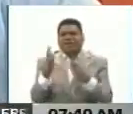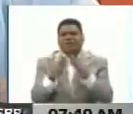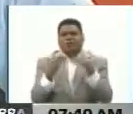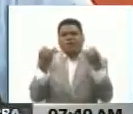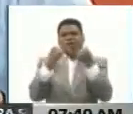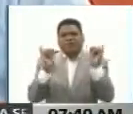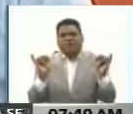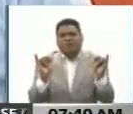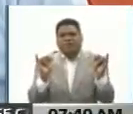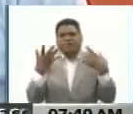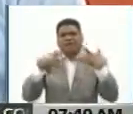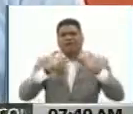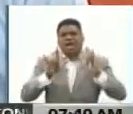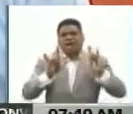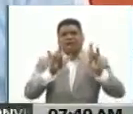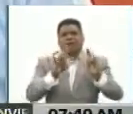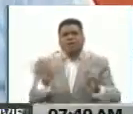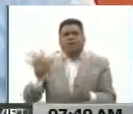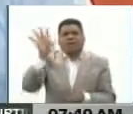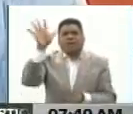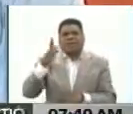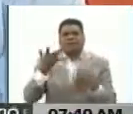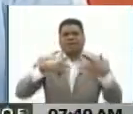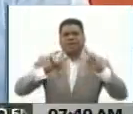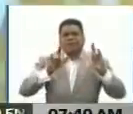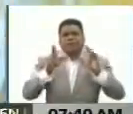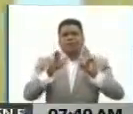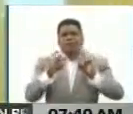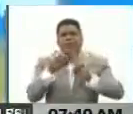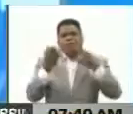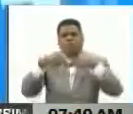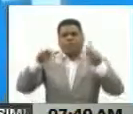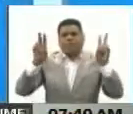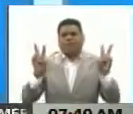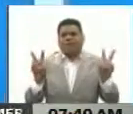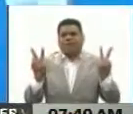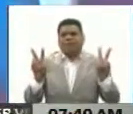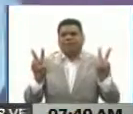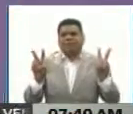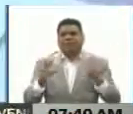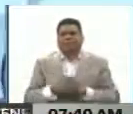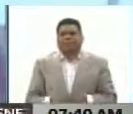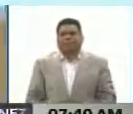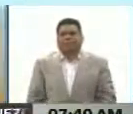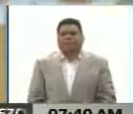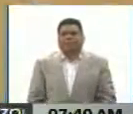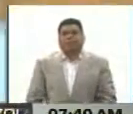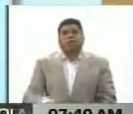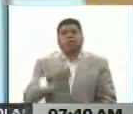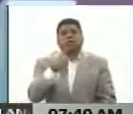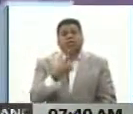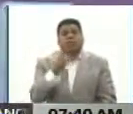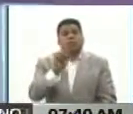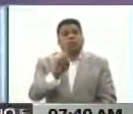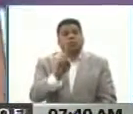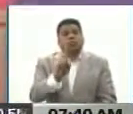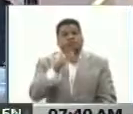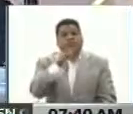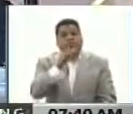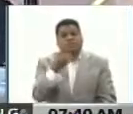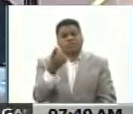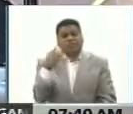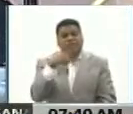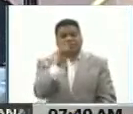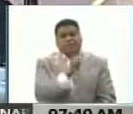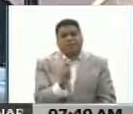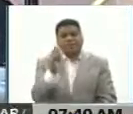independencia, al amor a la patria y al amor por la paz. La lealtad a Chávez, lo decíamos ayer en uno de los mensajes a través de las redes sociales. Gracias, ministro, por haber